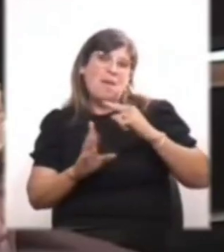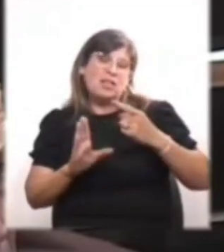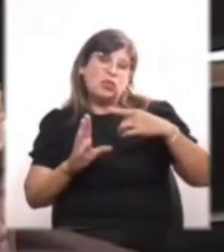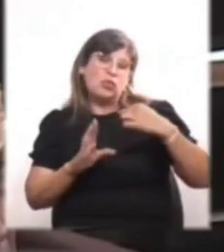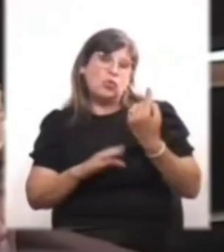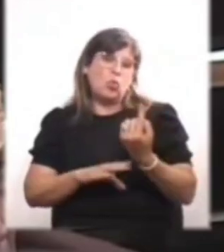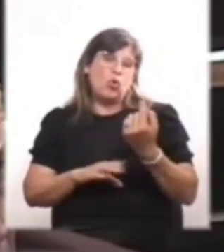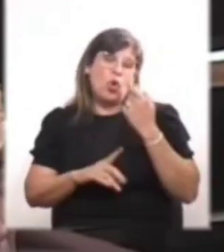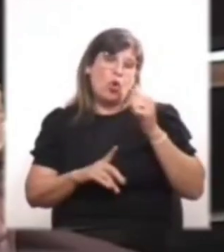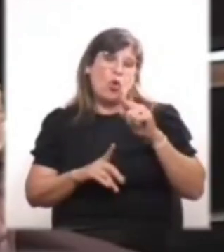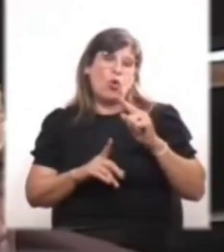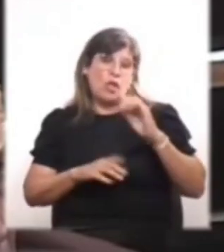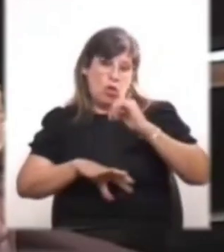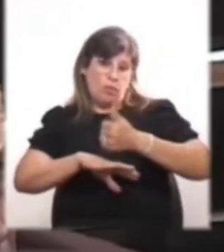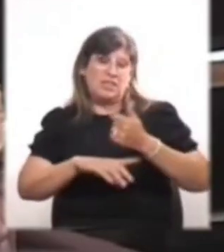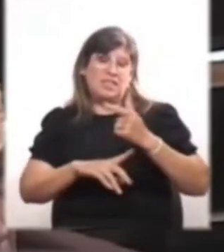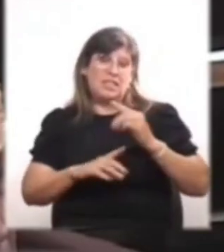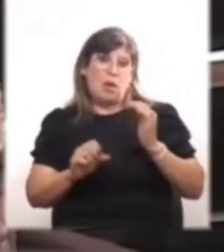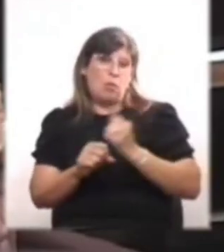aprueba o no se aprueba?